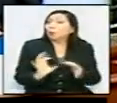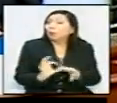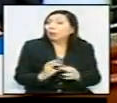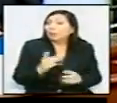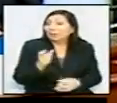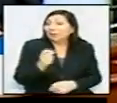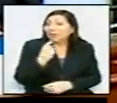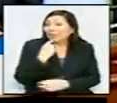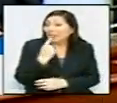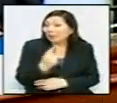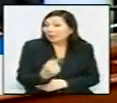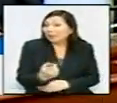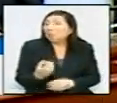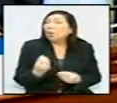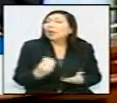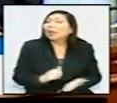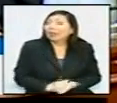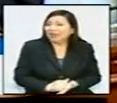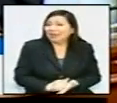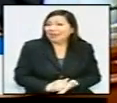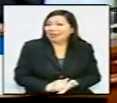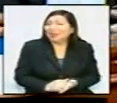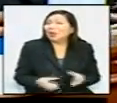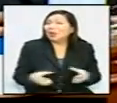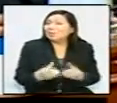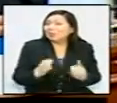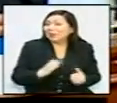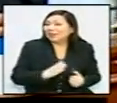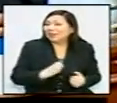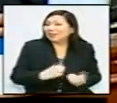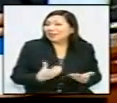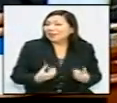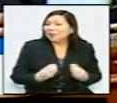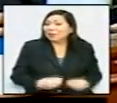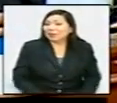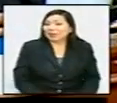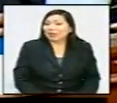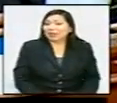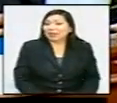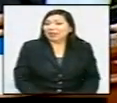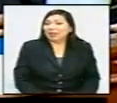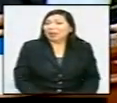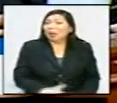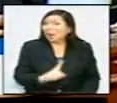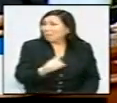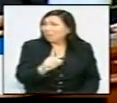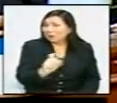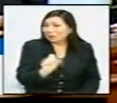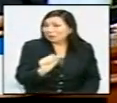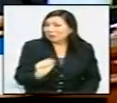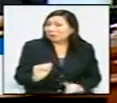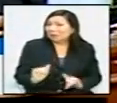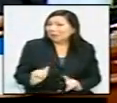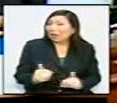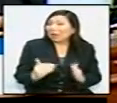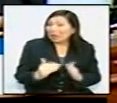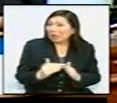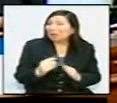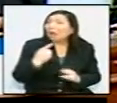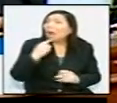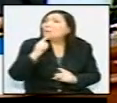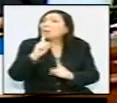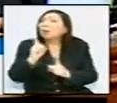el denunciante? ¿Por qué no hizo eso la comisión de ética? Solamente le preguntó si me dejaba en el